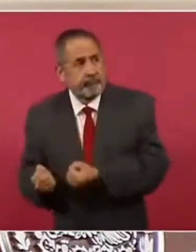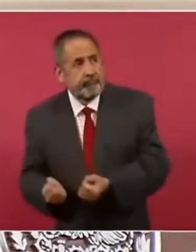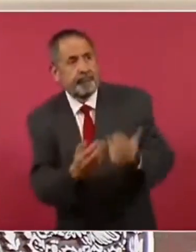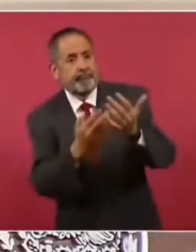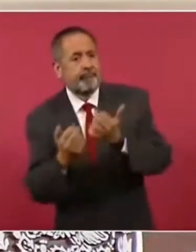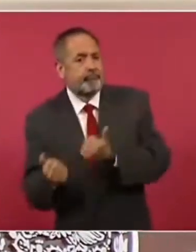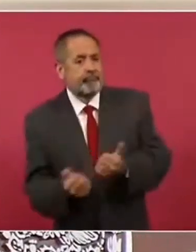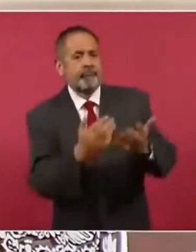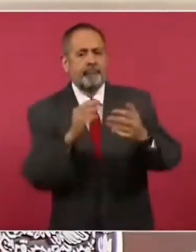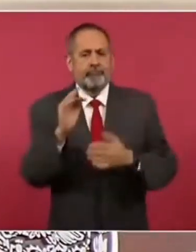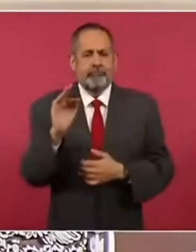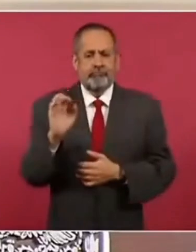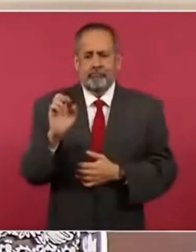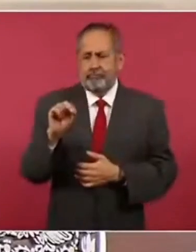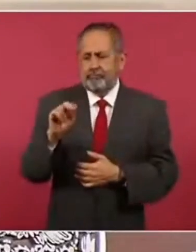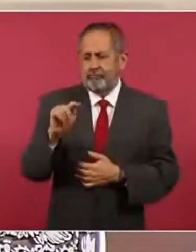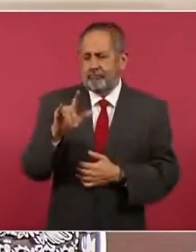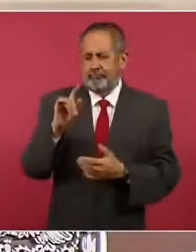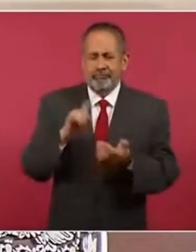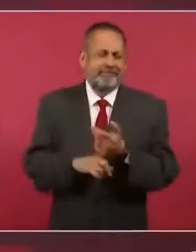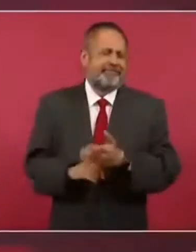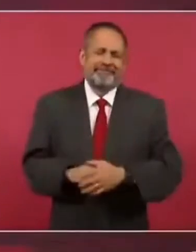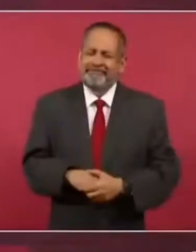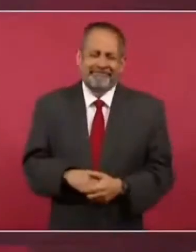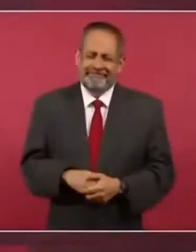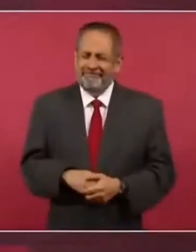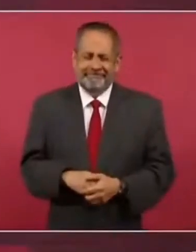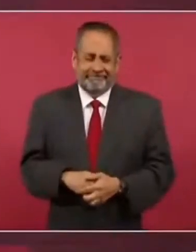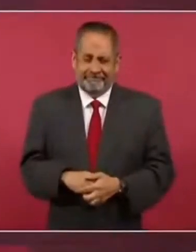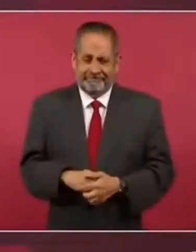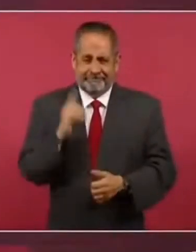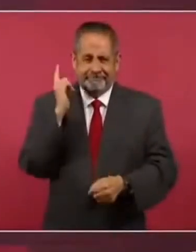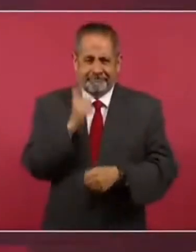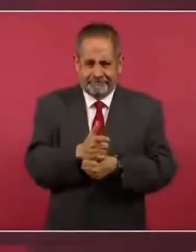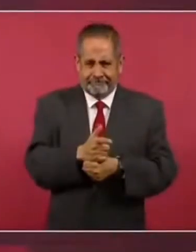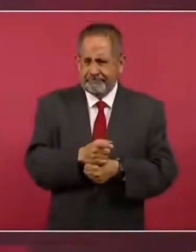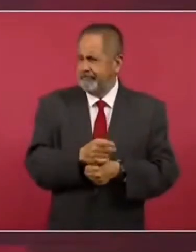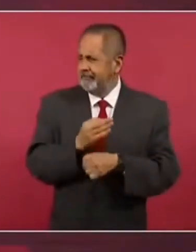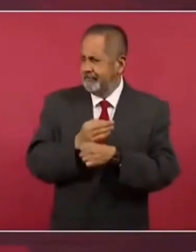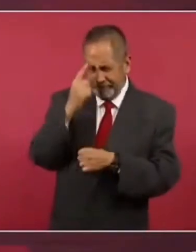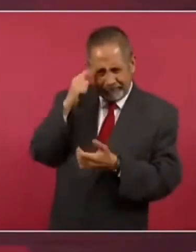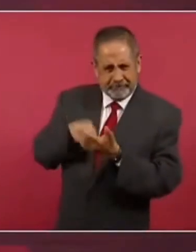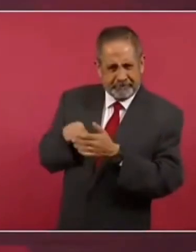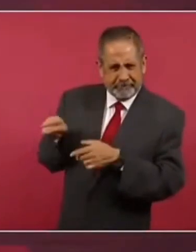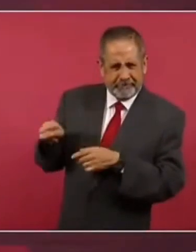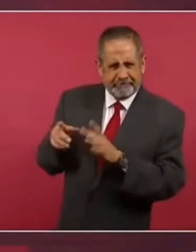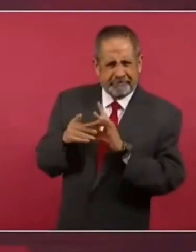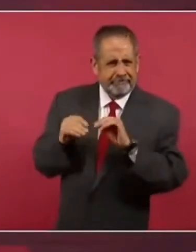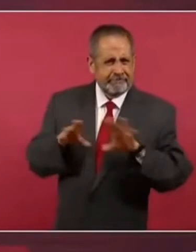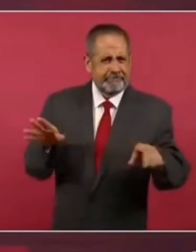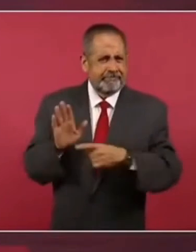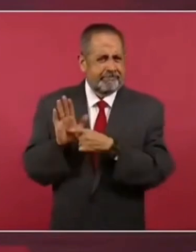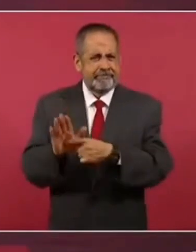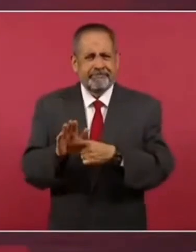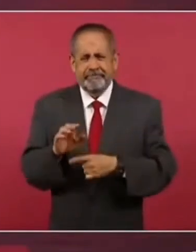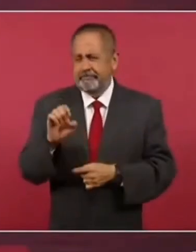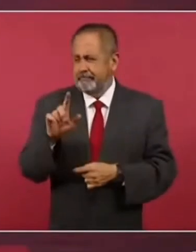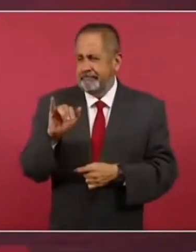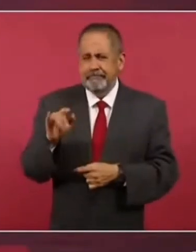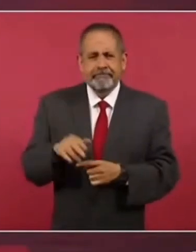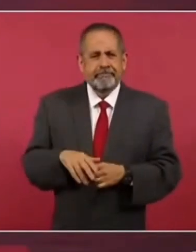el fentanilo. Se ha demostrado, ahí lo va a decir, creo, Elizabeth,